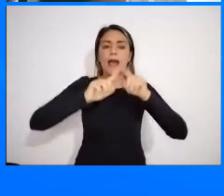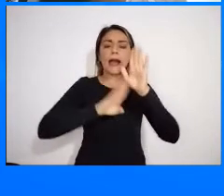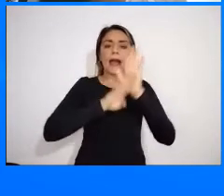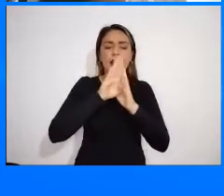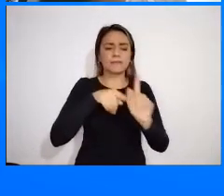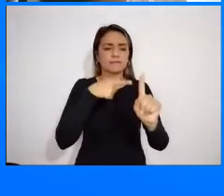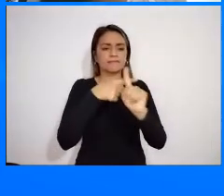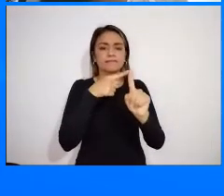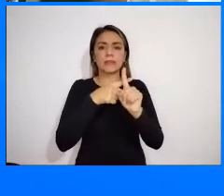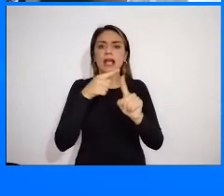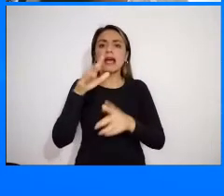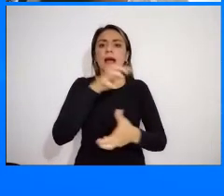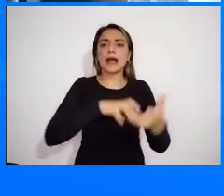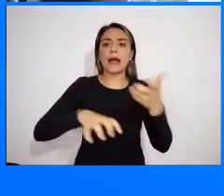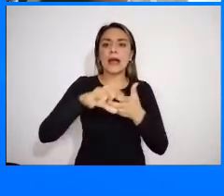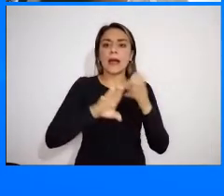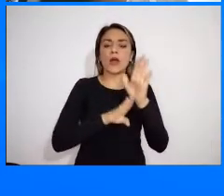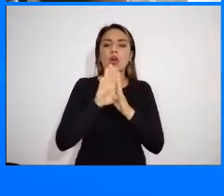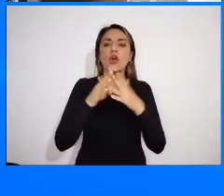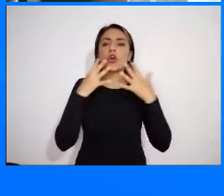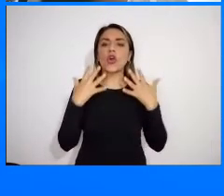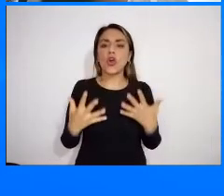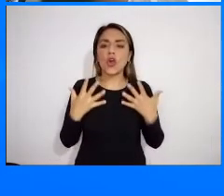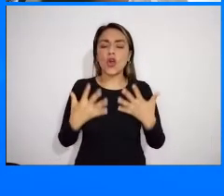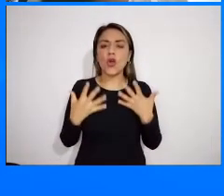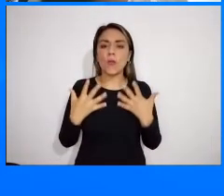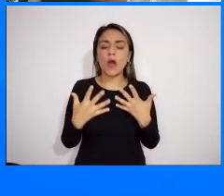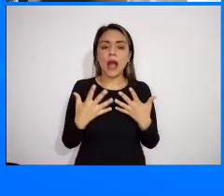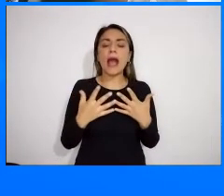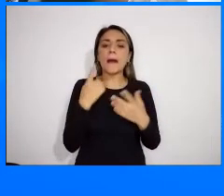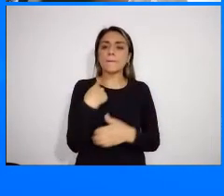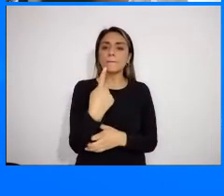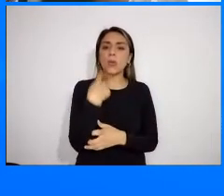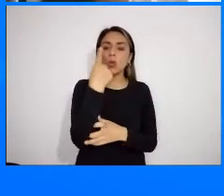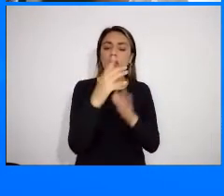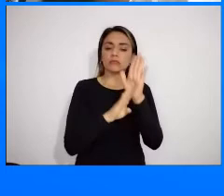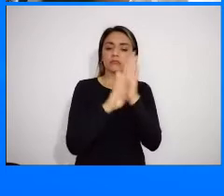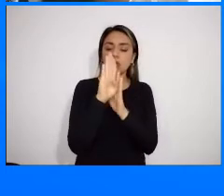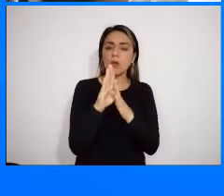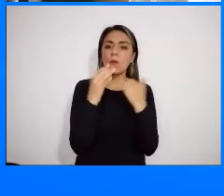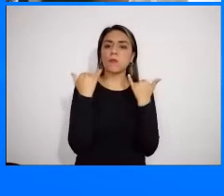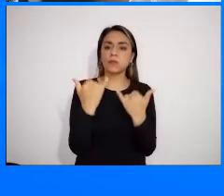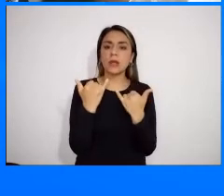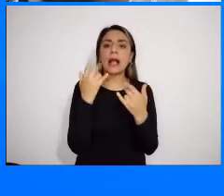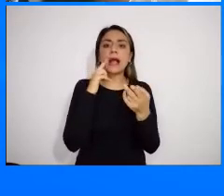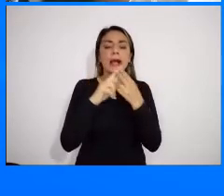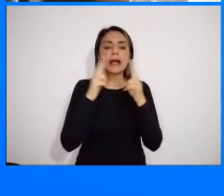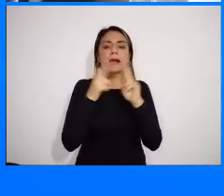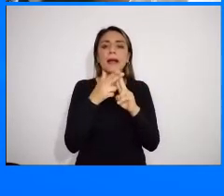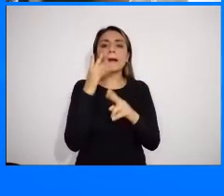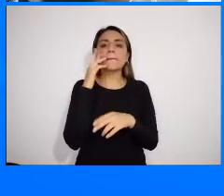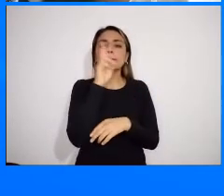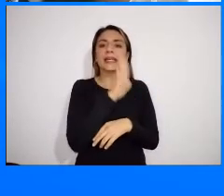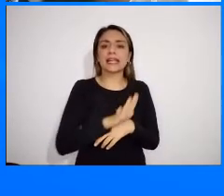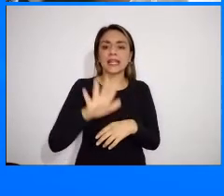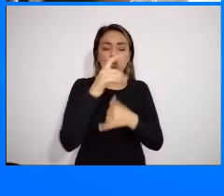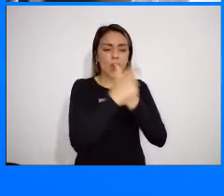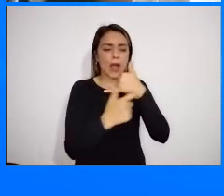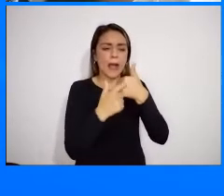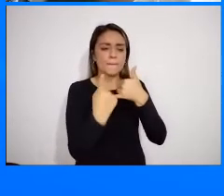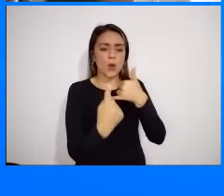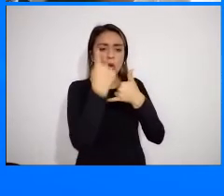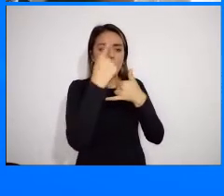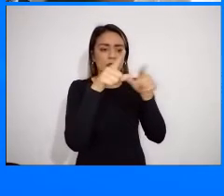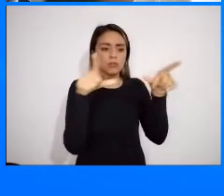desarrollo regional y local. Es decir, tener políticas de desarrollo a escala regional, no solamente local,